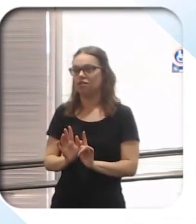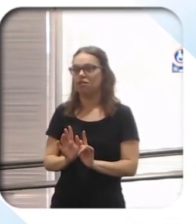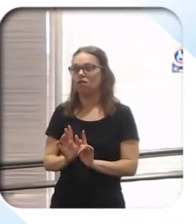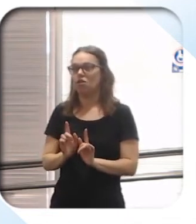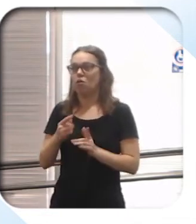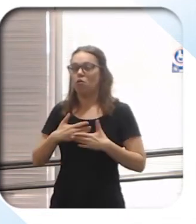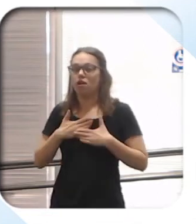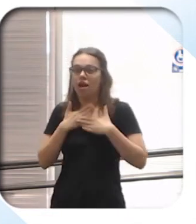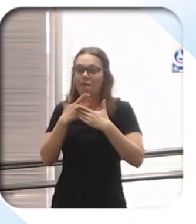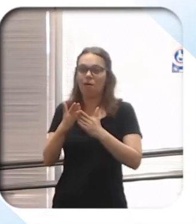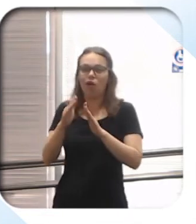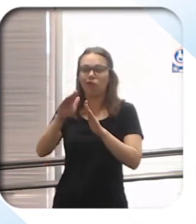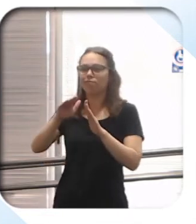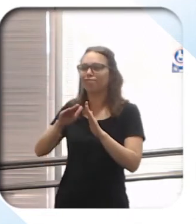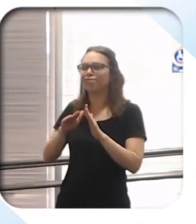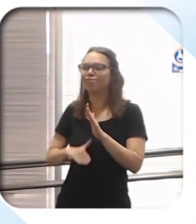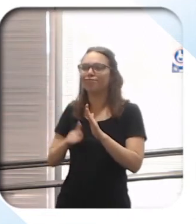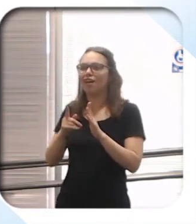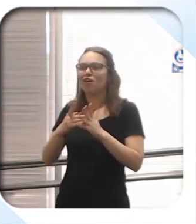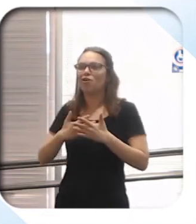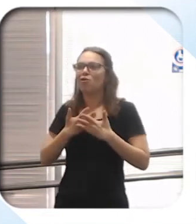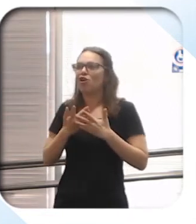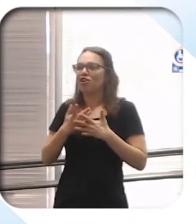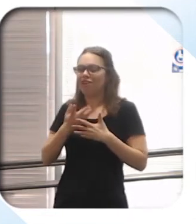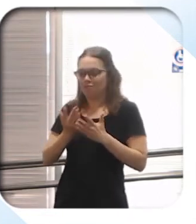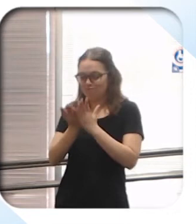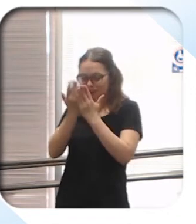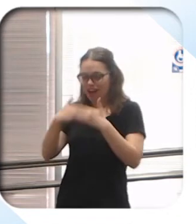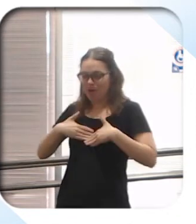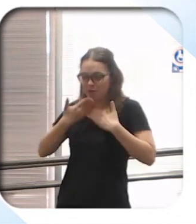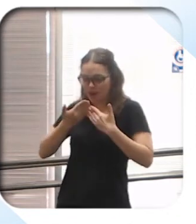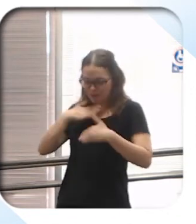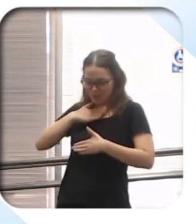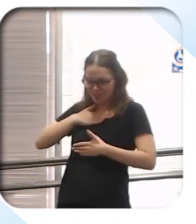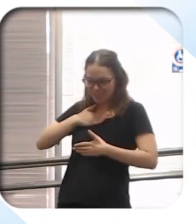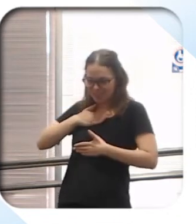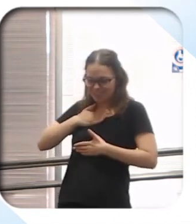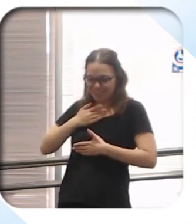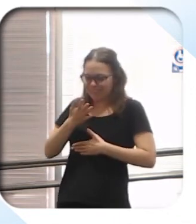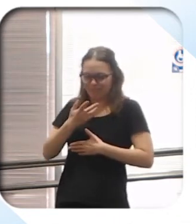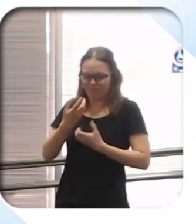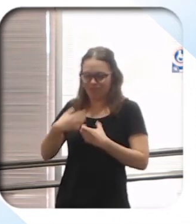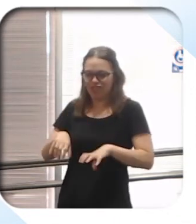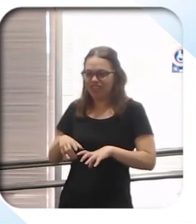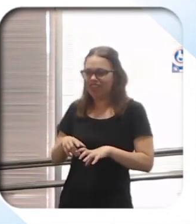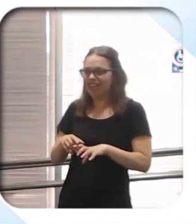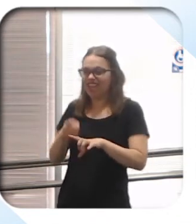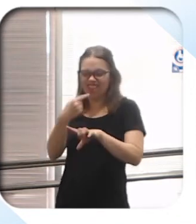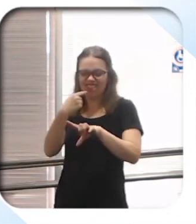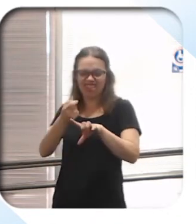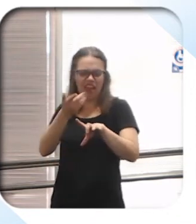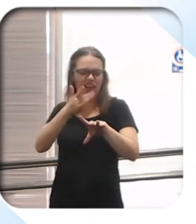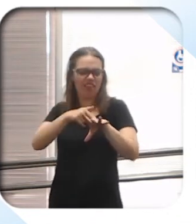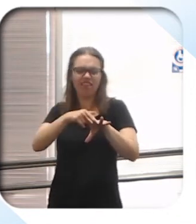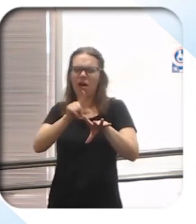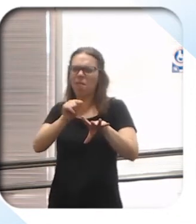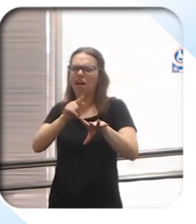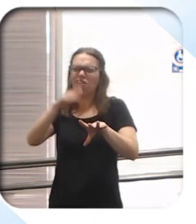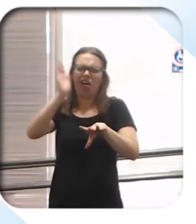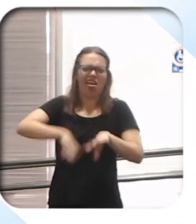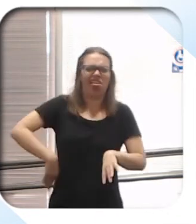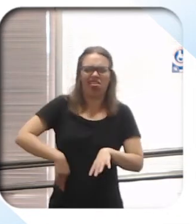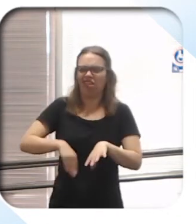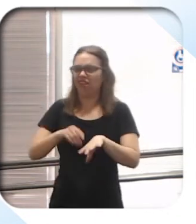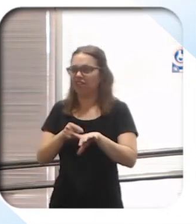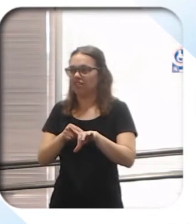amor propio disminuido, no se quieren igual, muchas veces reniegan. Tengo un paciente que dice esta mano chota y se pega en la mano.